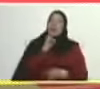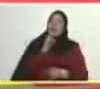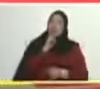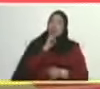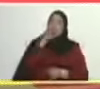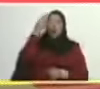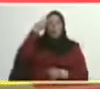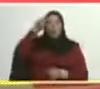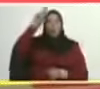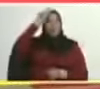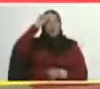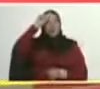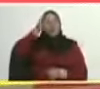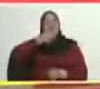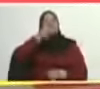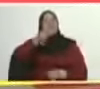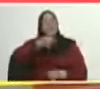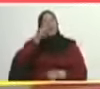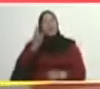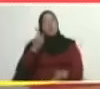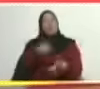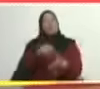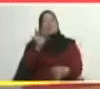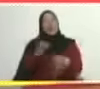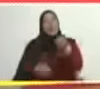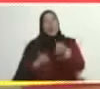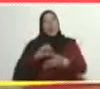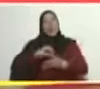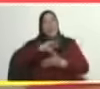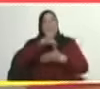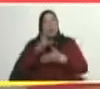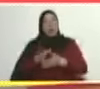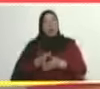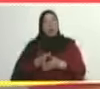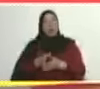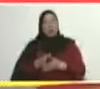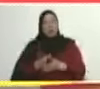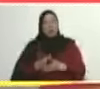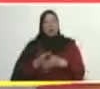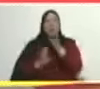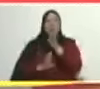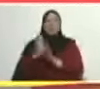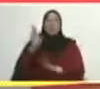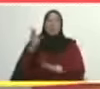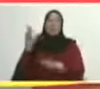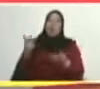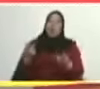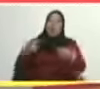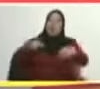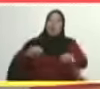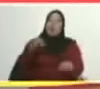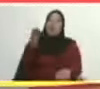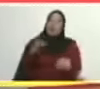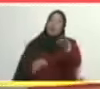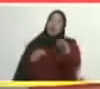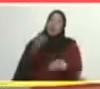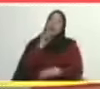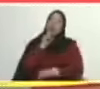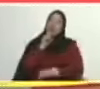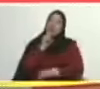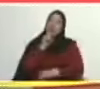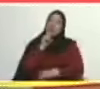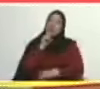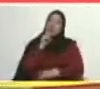Cuba siempre estará presente en el ALBA TCP porque por encima de los bloqueos y las dificultades